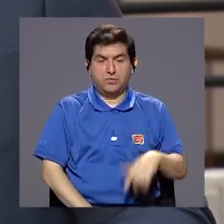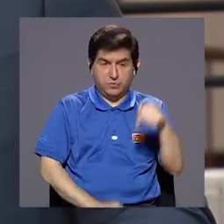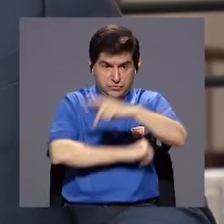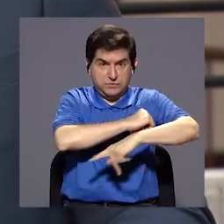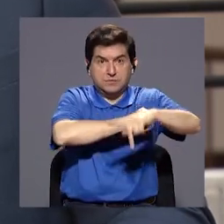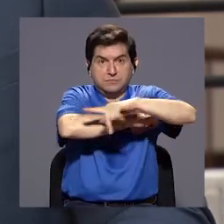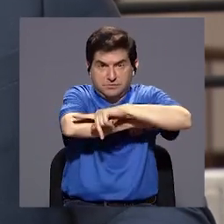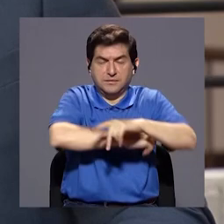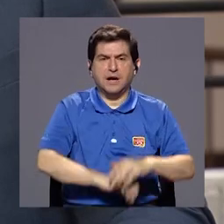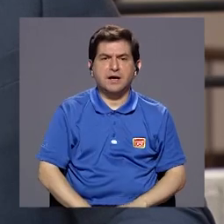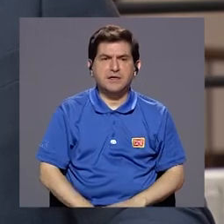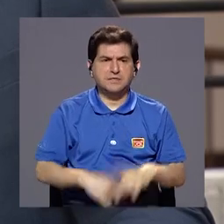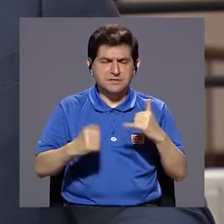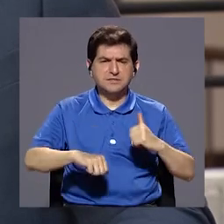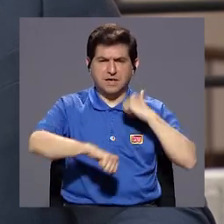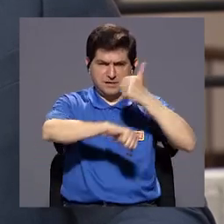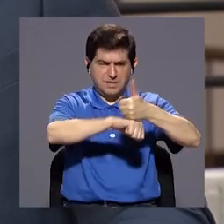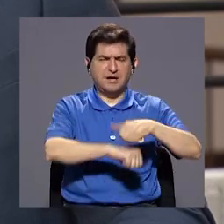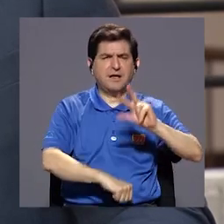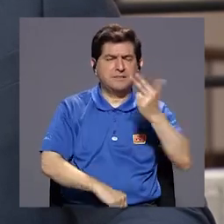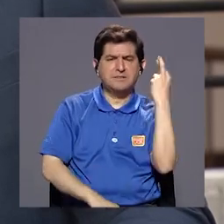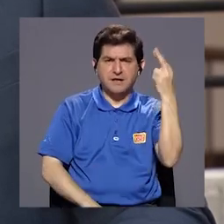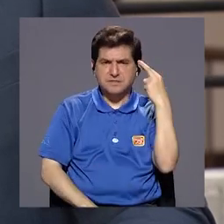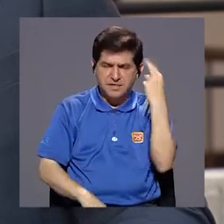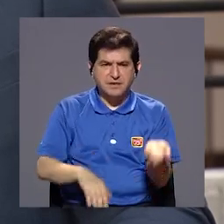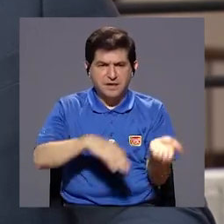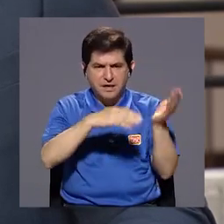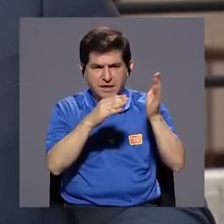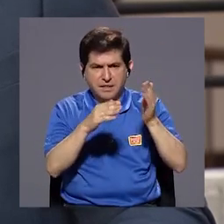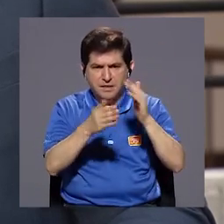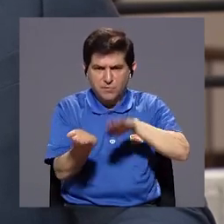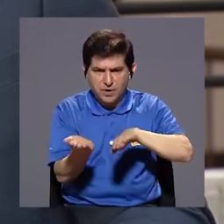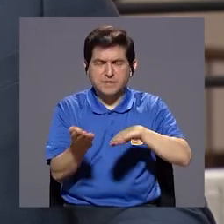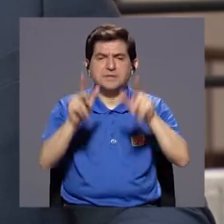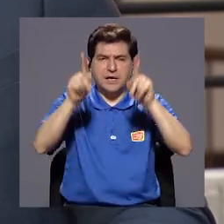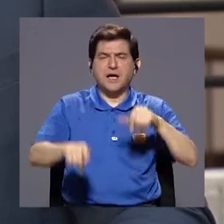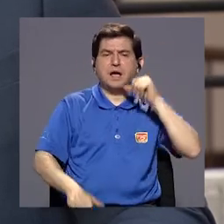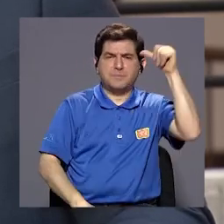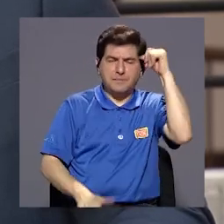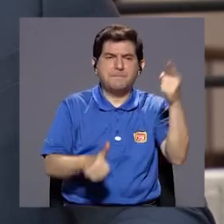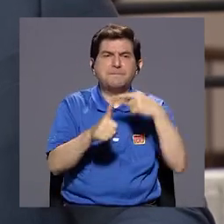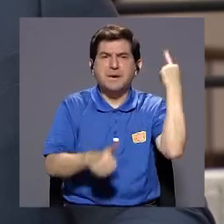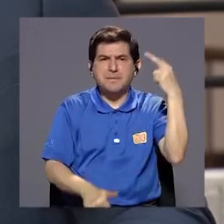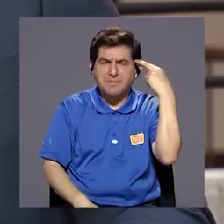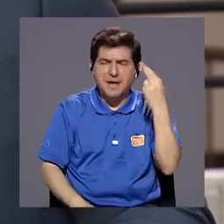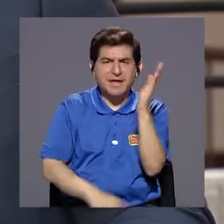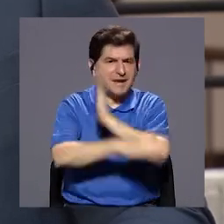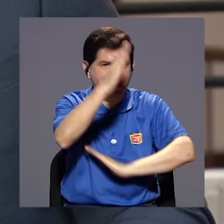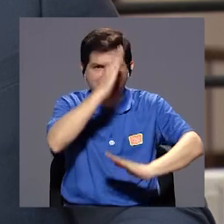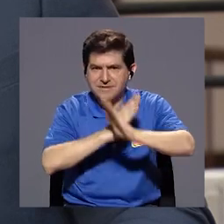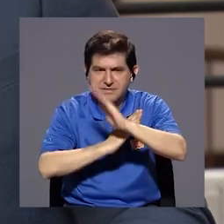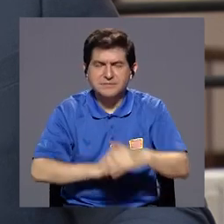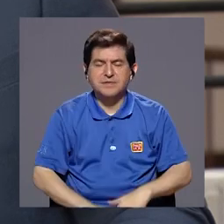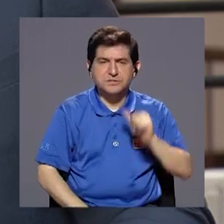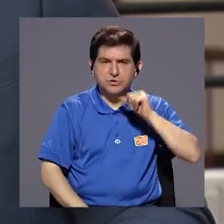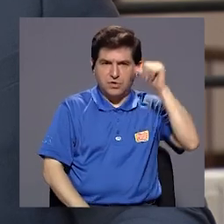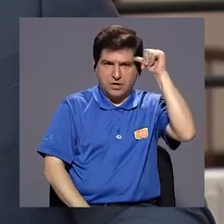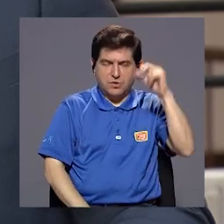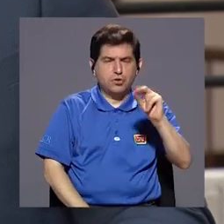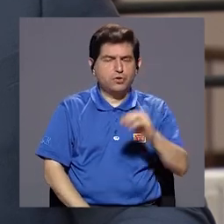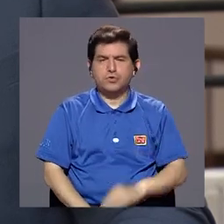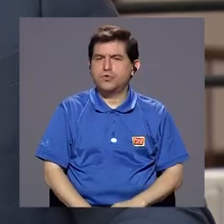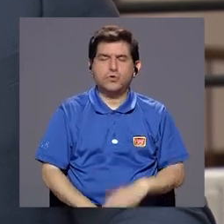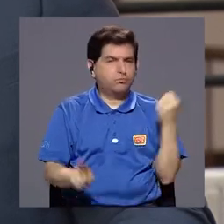En nuestro país está estratificada como la tercera causa de muerte en adultos y es la primera causa de discapacidad en adultos